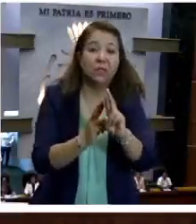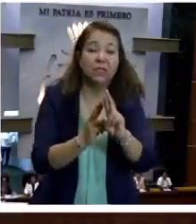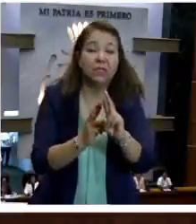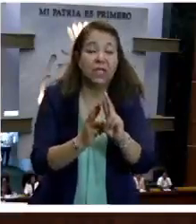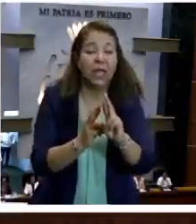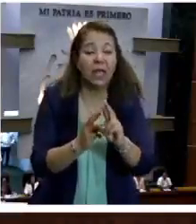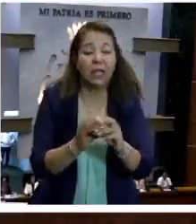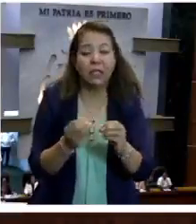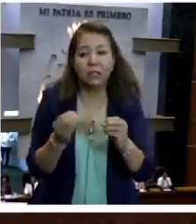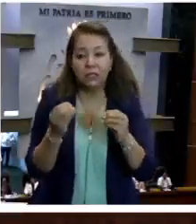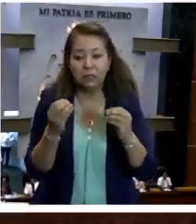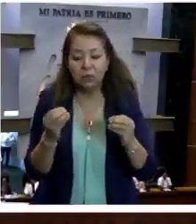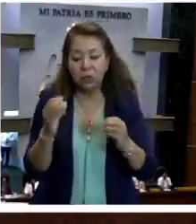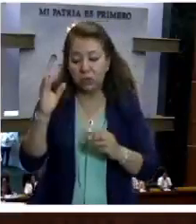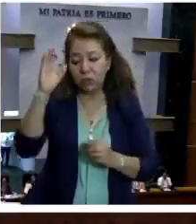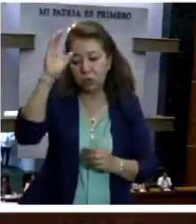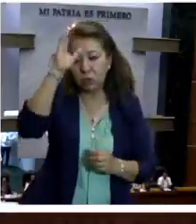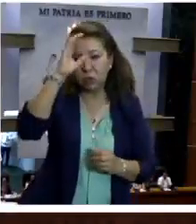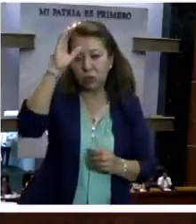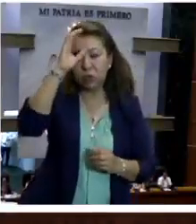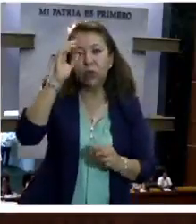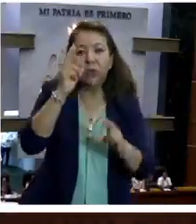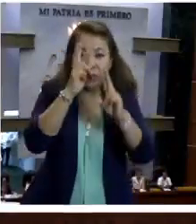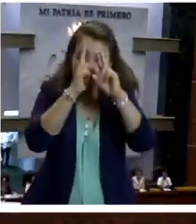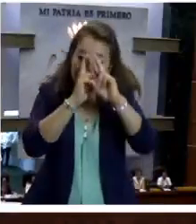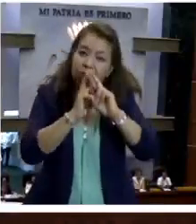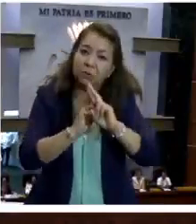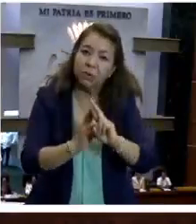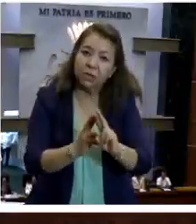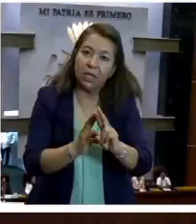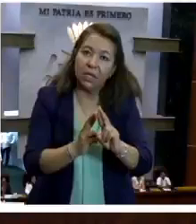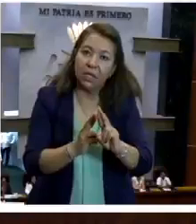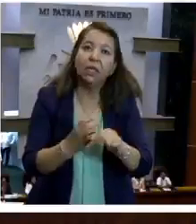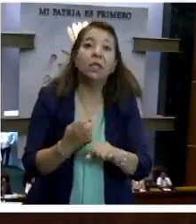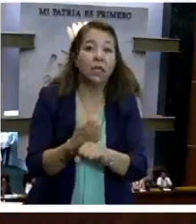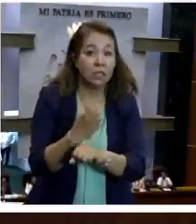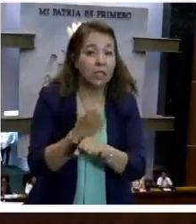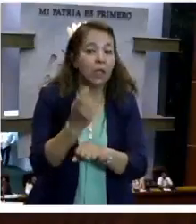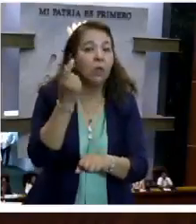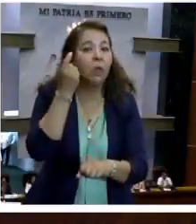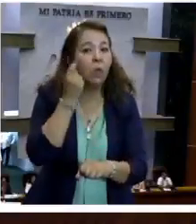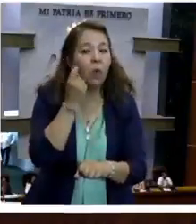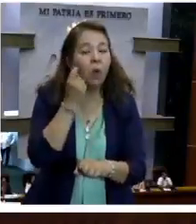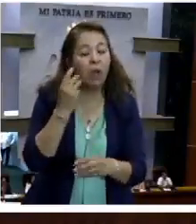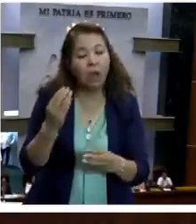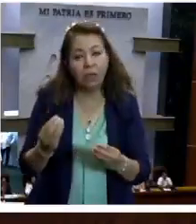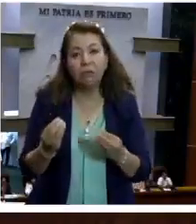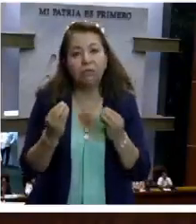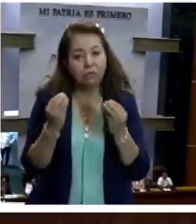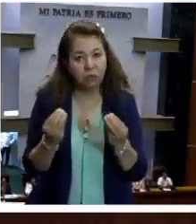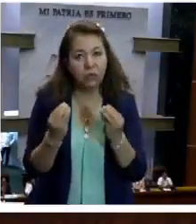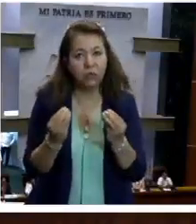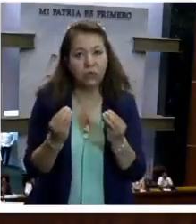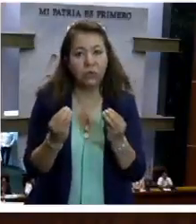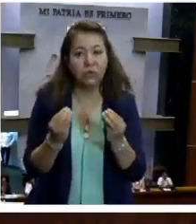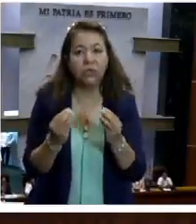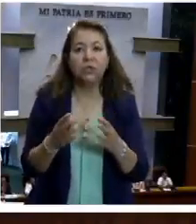multiculturalidad. México, y particularmente el estado de Guerrero, es rico en